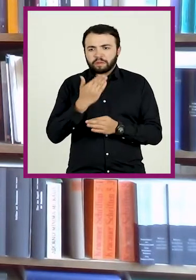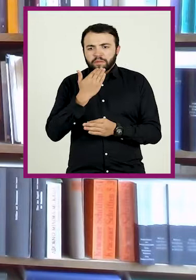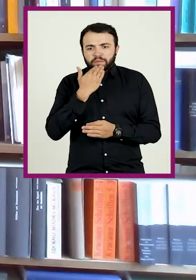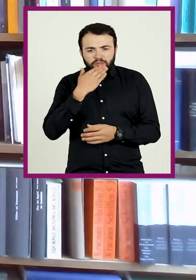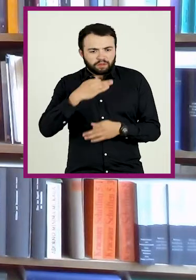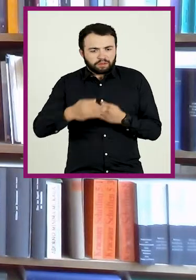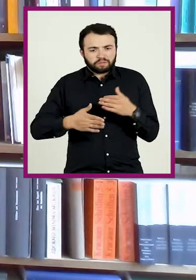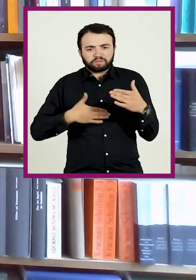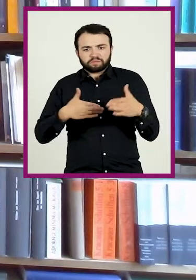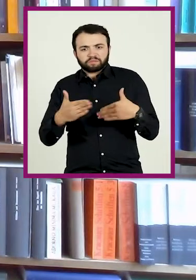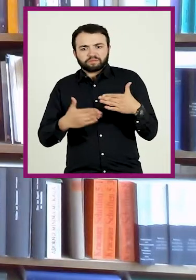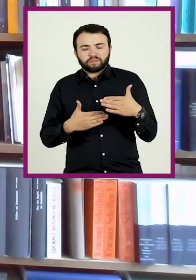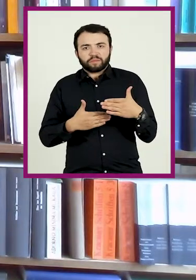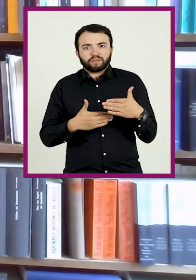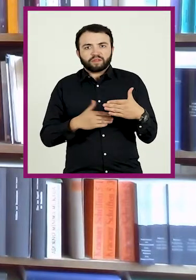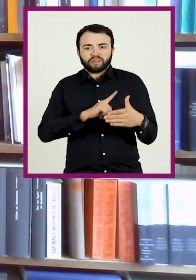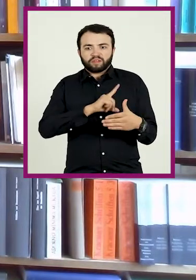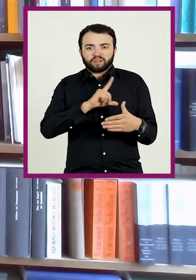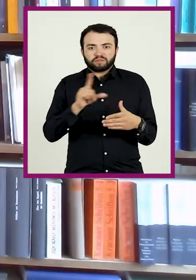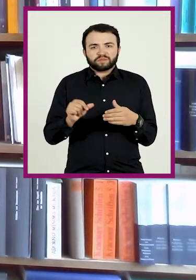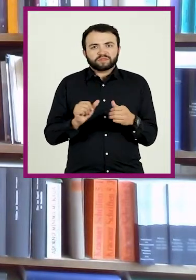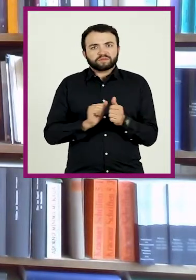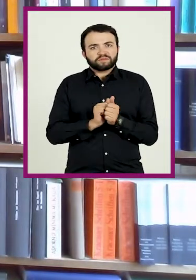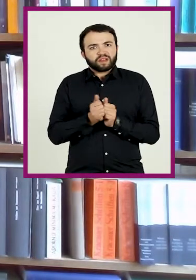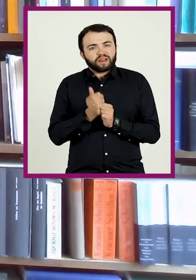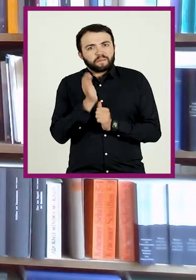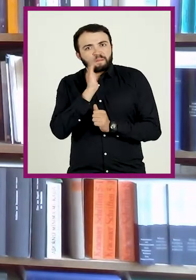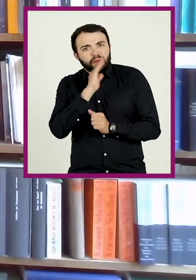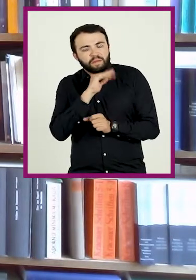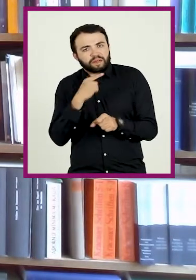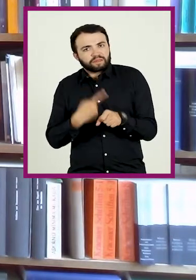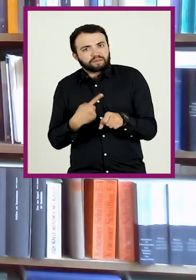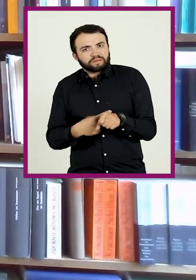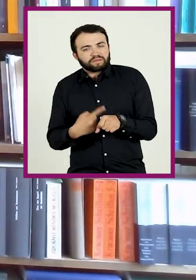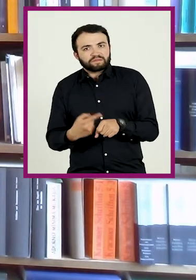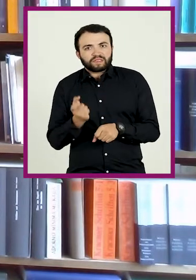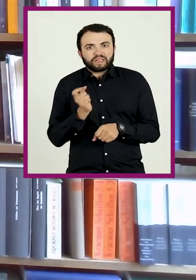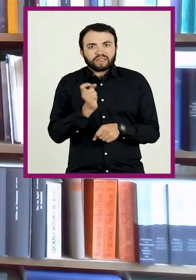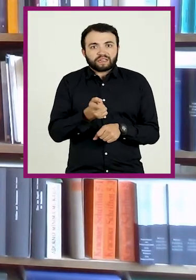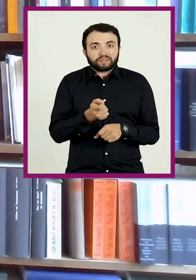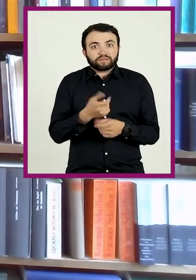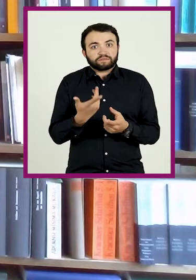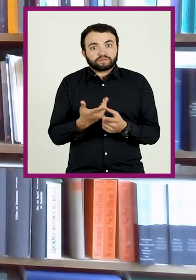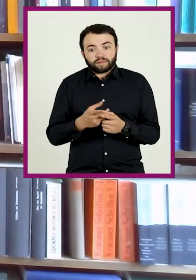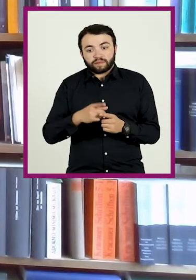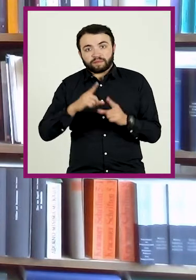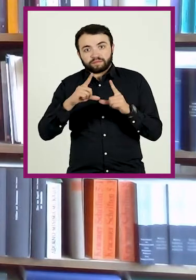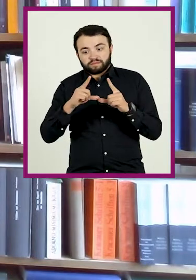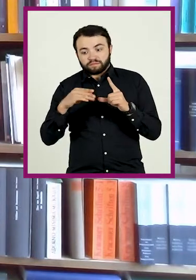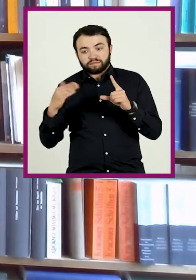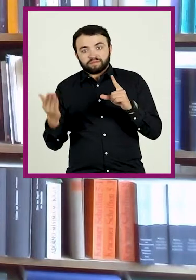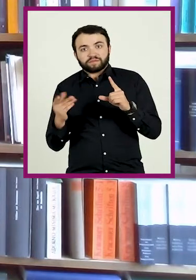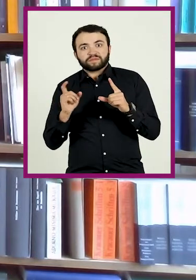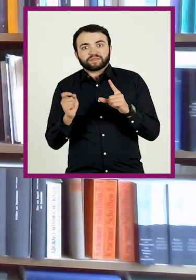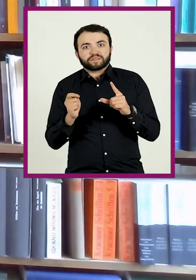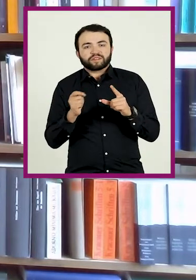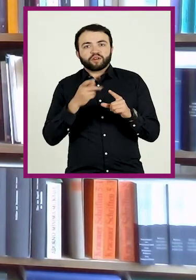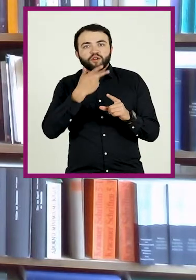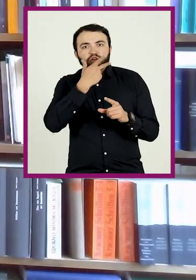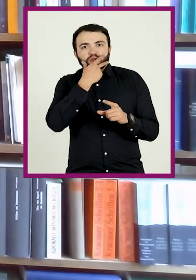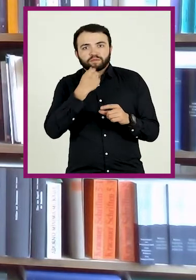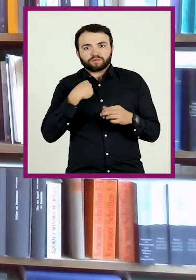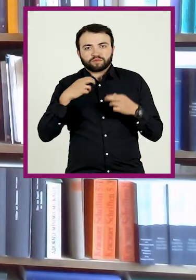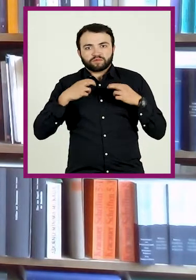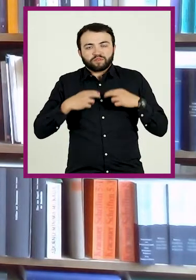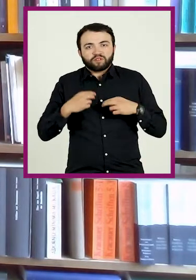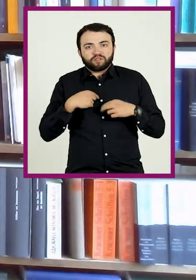funcionamiento psíquico y físico de la vida de los individuos o de las sociedades. Tenemos por otro lado al